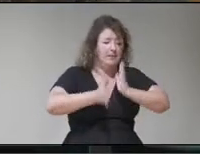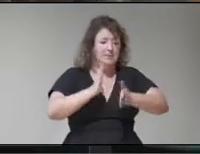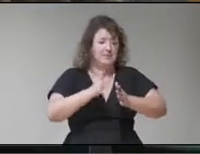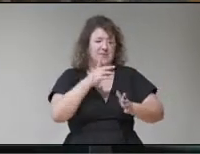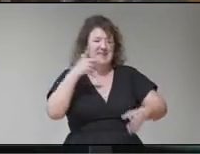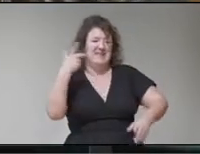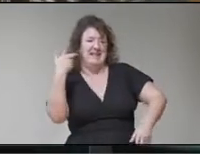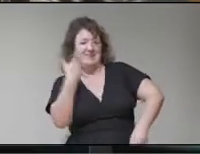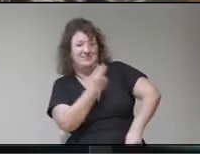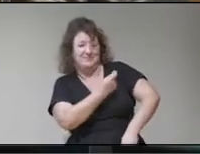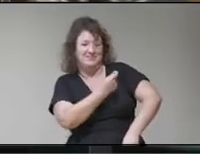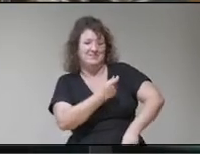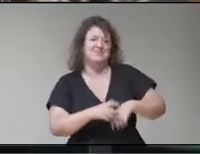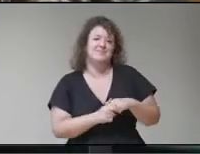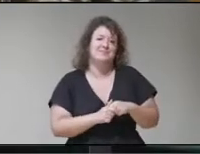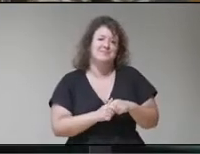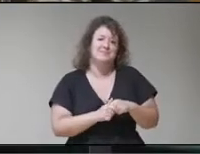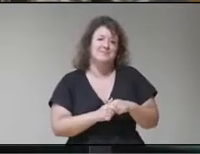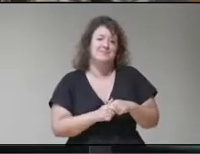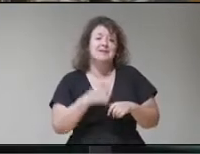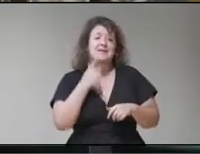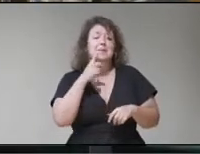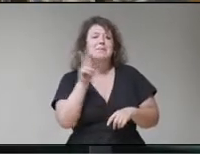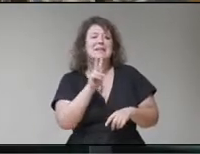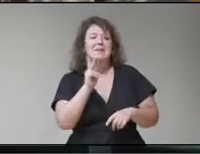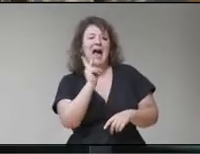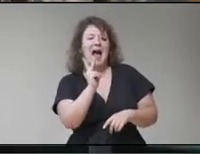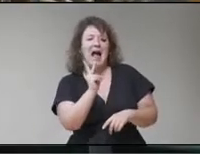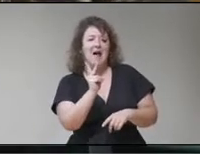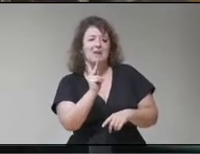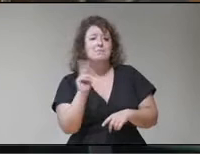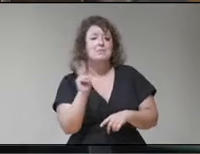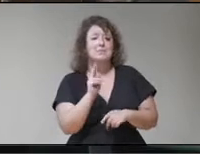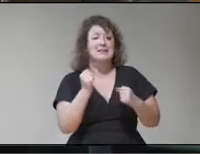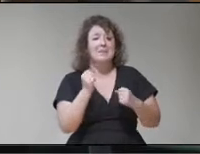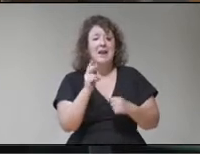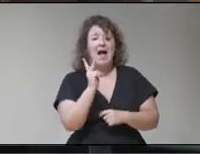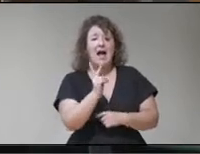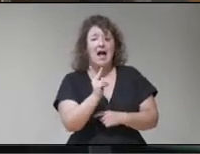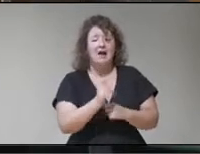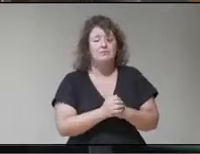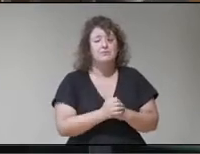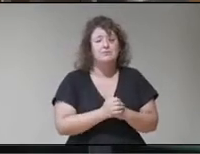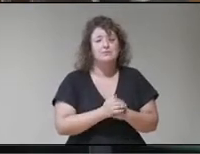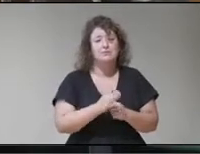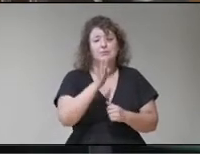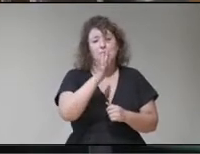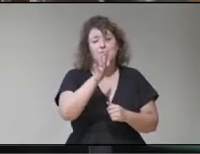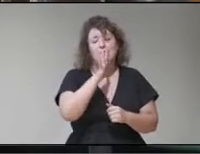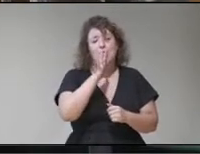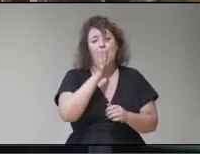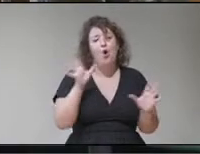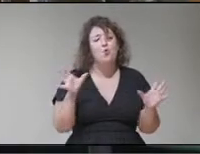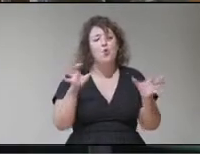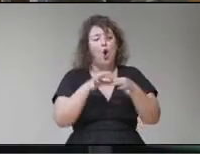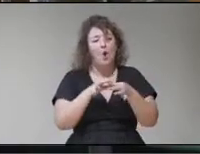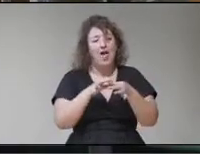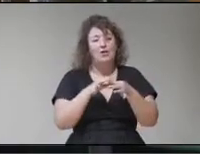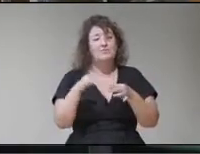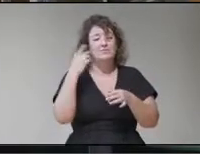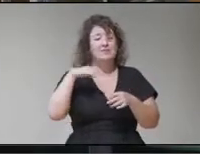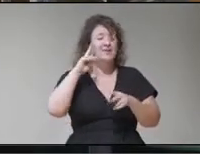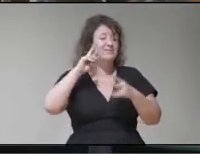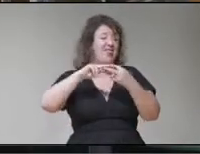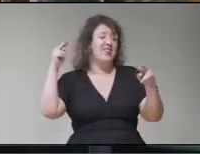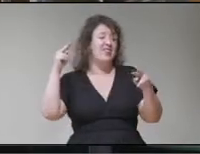jeringuilla que hay ahí. Eso se refiere a la vitamina K. La vitamina K tiene ese nombre por coagulación, como el que la descubrió un